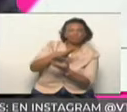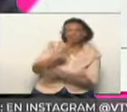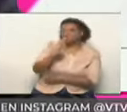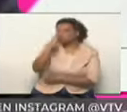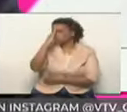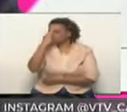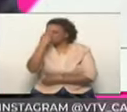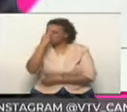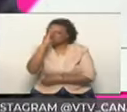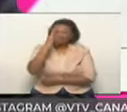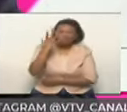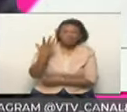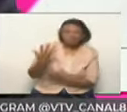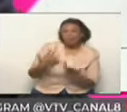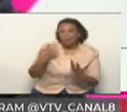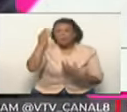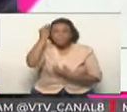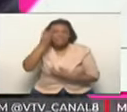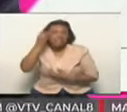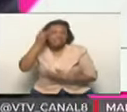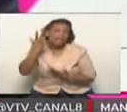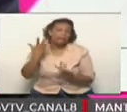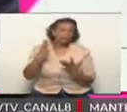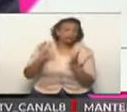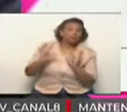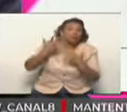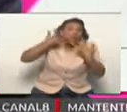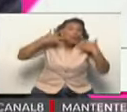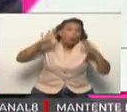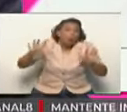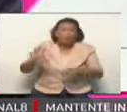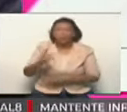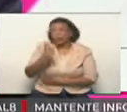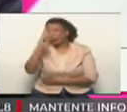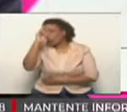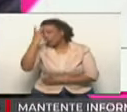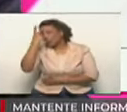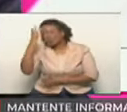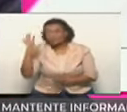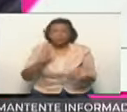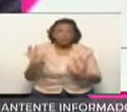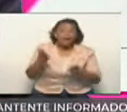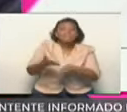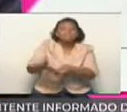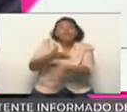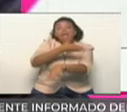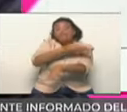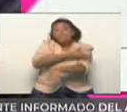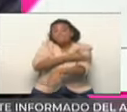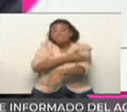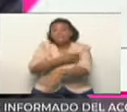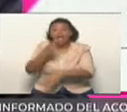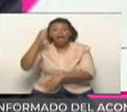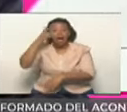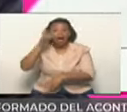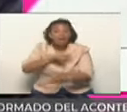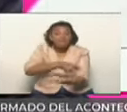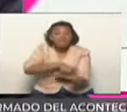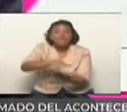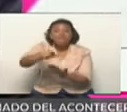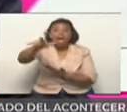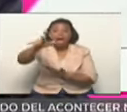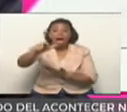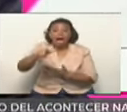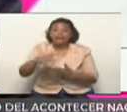muchos de los que están aquí están pensando eso, supongo. Previo al viaje suyo, el